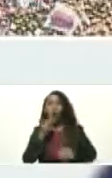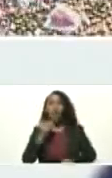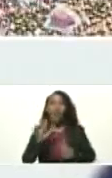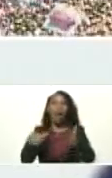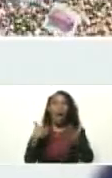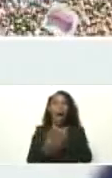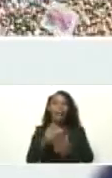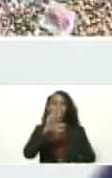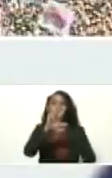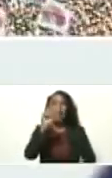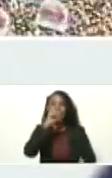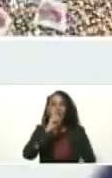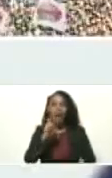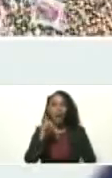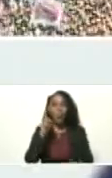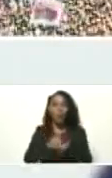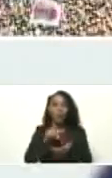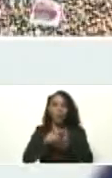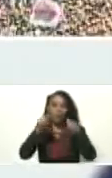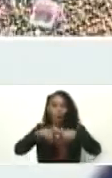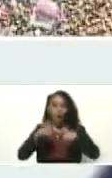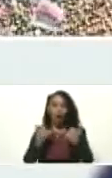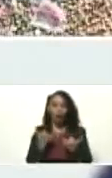años presentes.